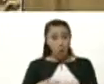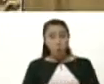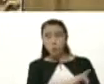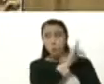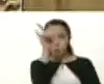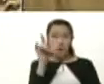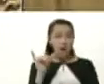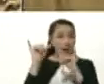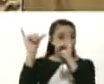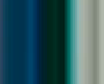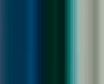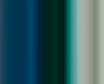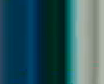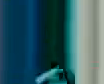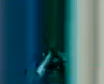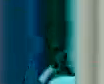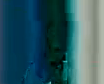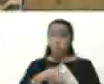ella.